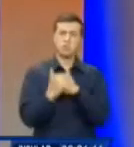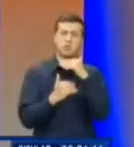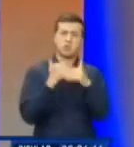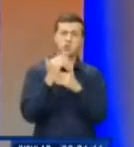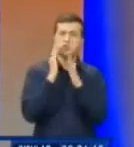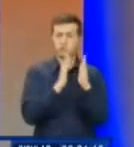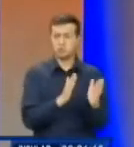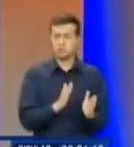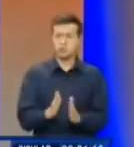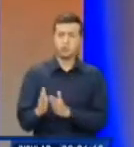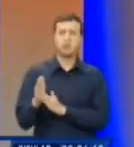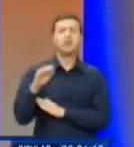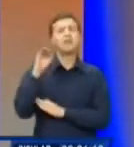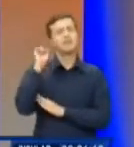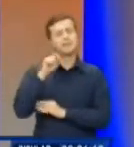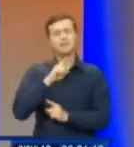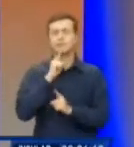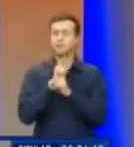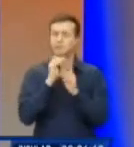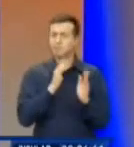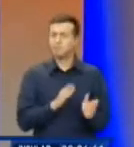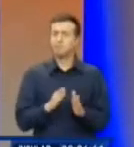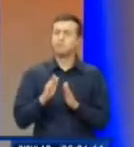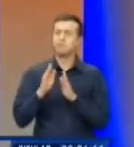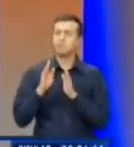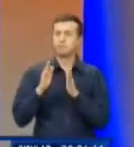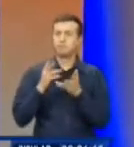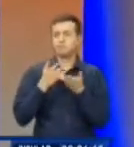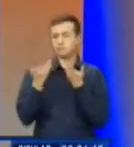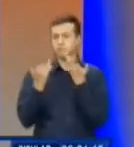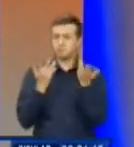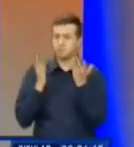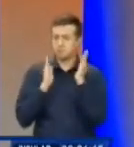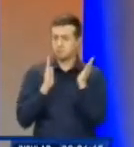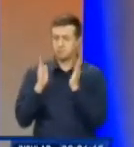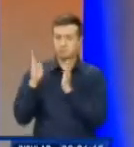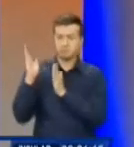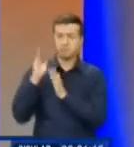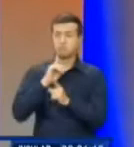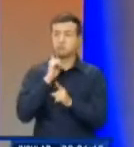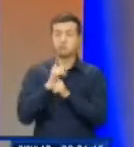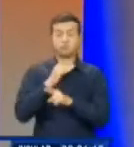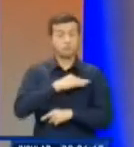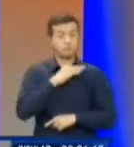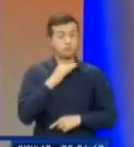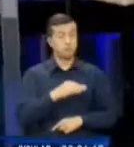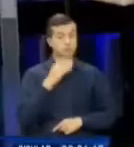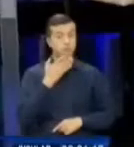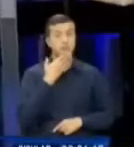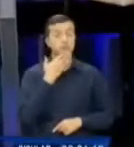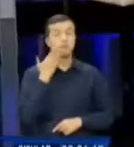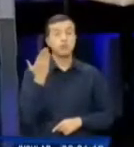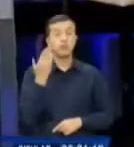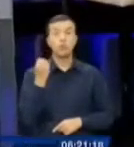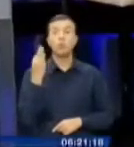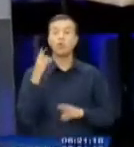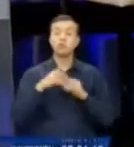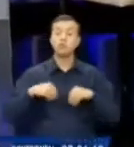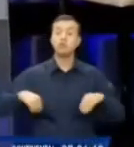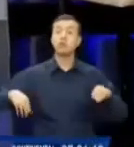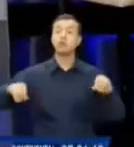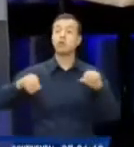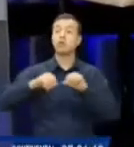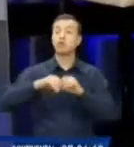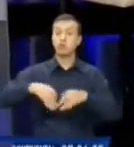redistribución si tiene que ser un proceso de redistribución cerrando además cuál es la cantidad de tierra que tenemos